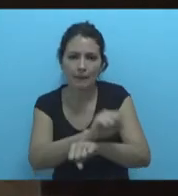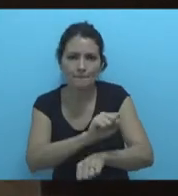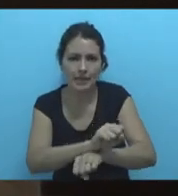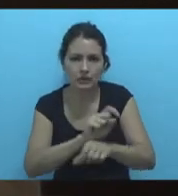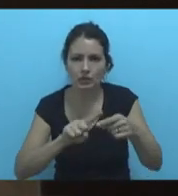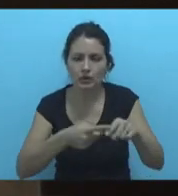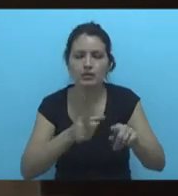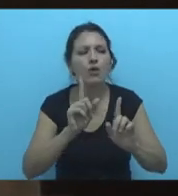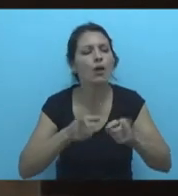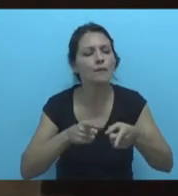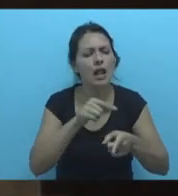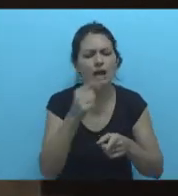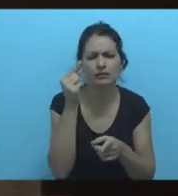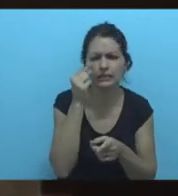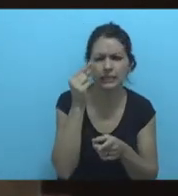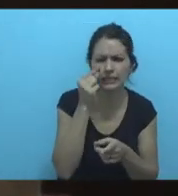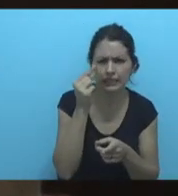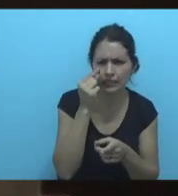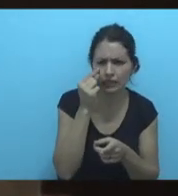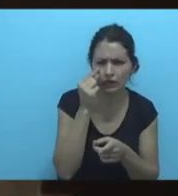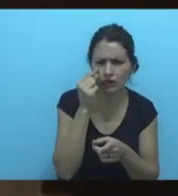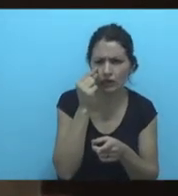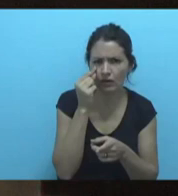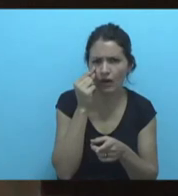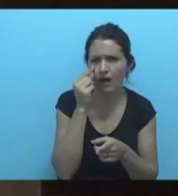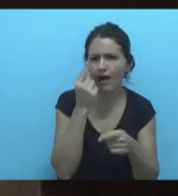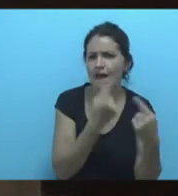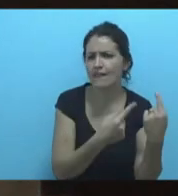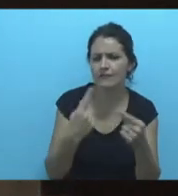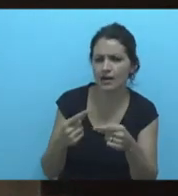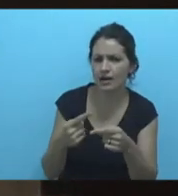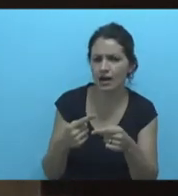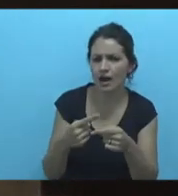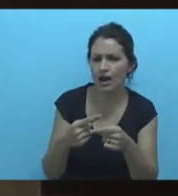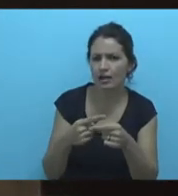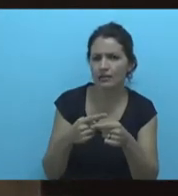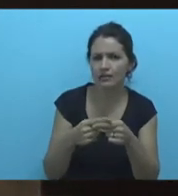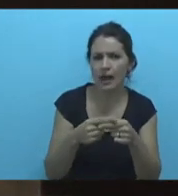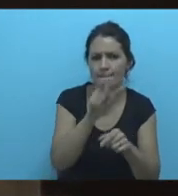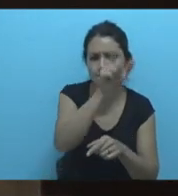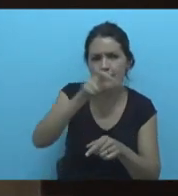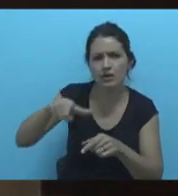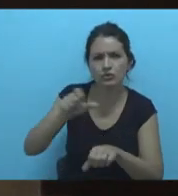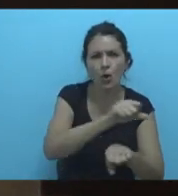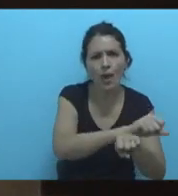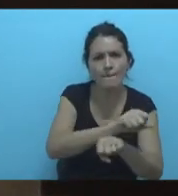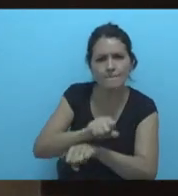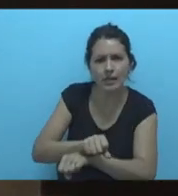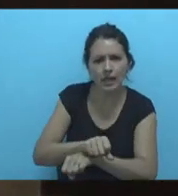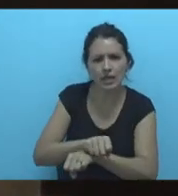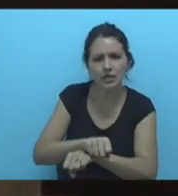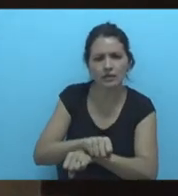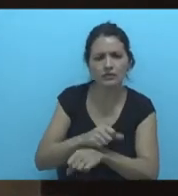prisionero político, sino que fue testigo de los casos de compañeros presos y